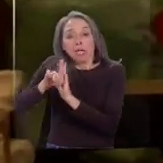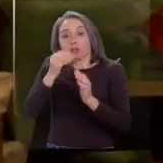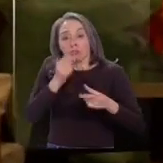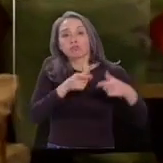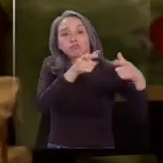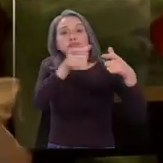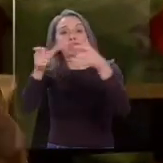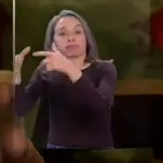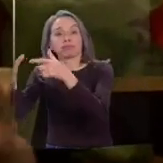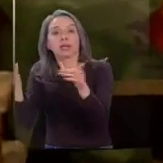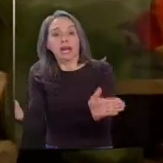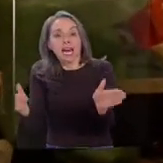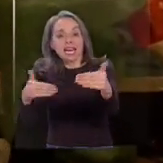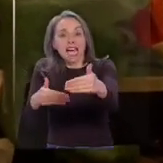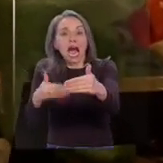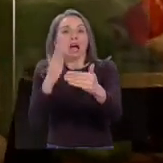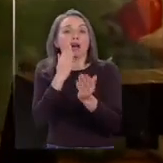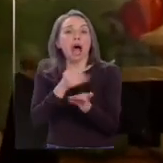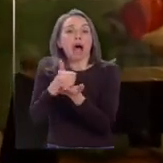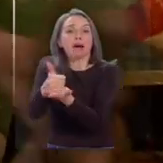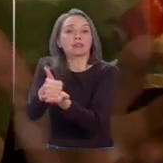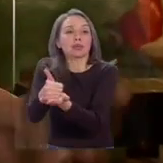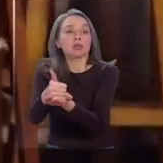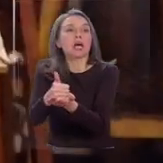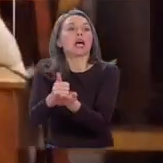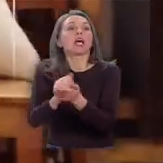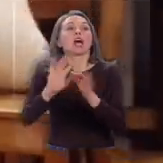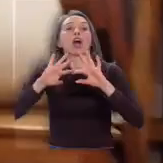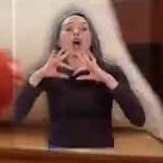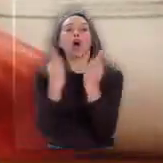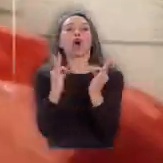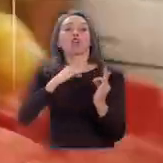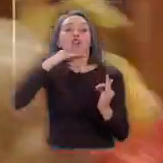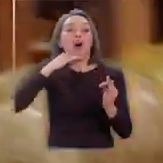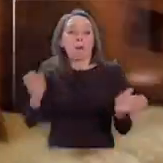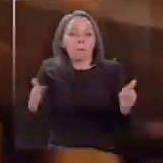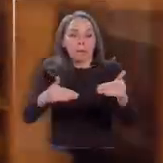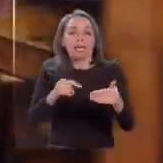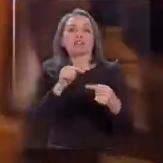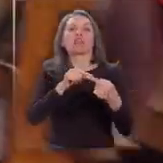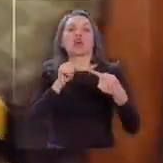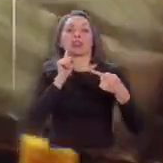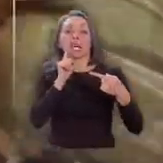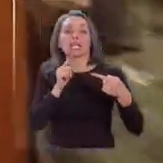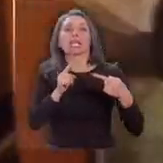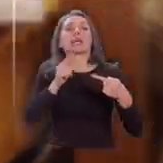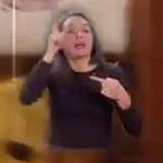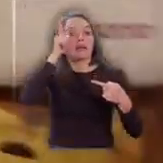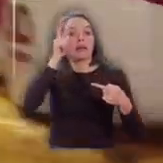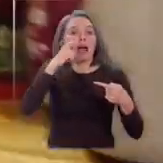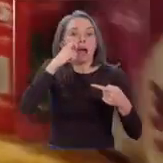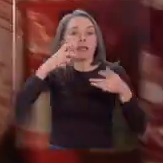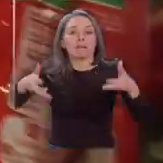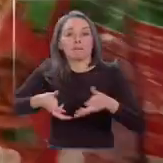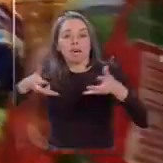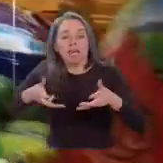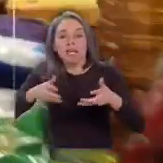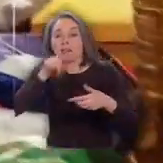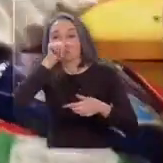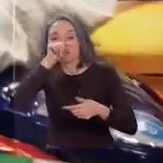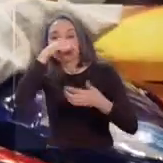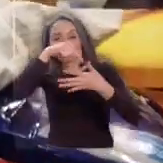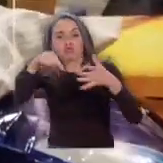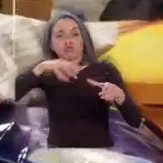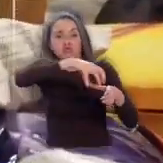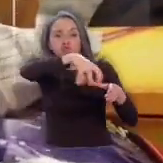además cajas solidarias, pero cajas completas. Desde la proteína animal, vegetales, en fin, todo.